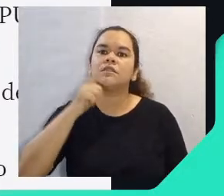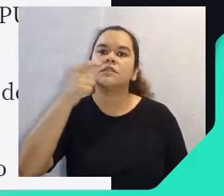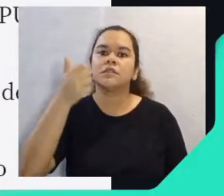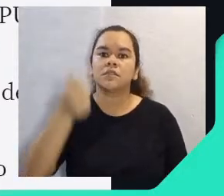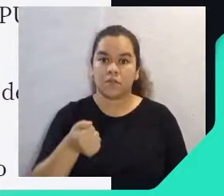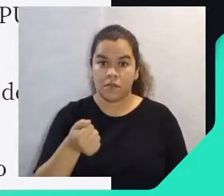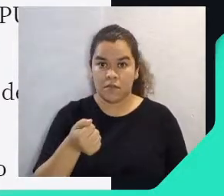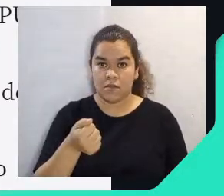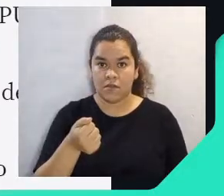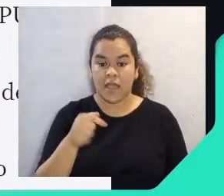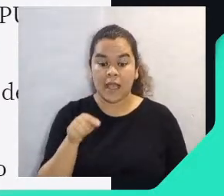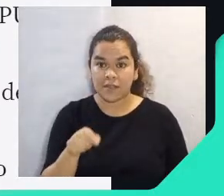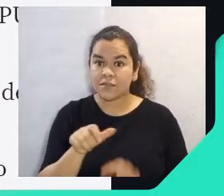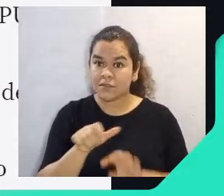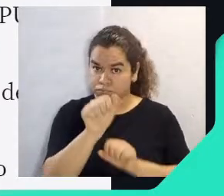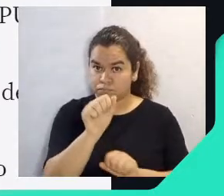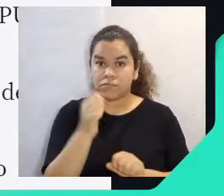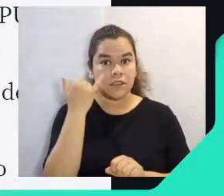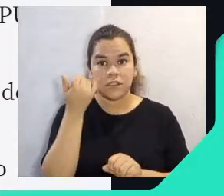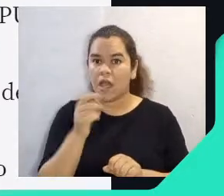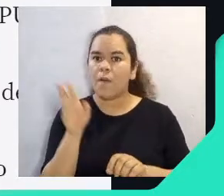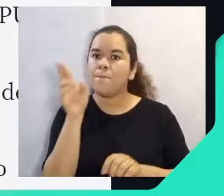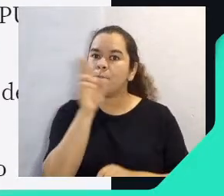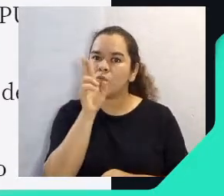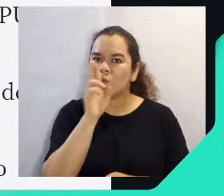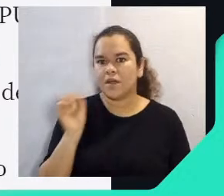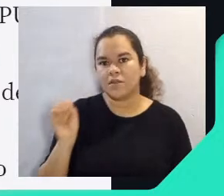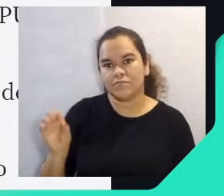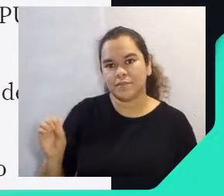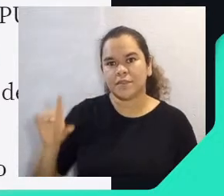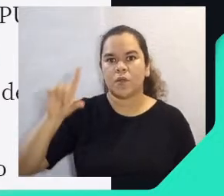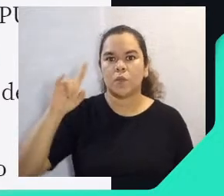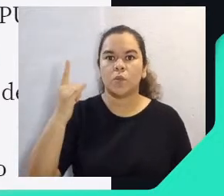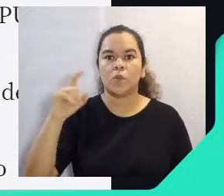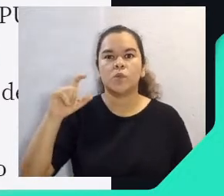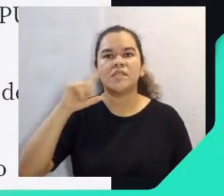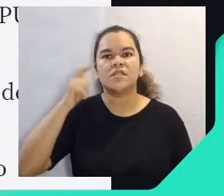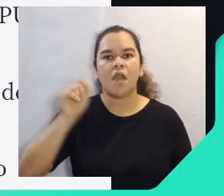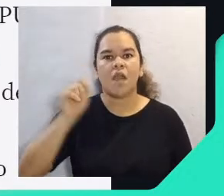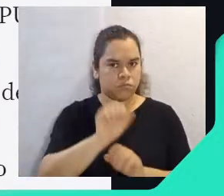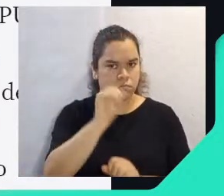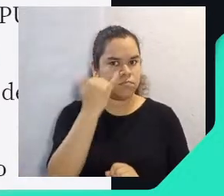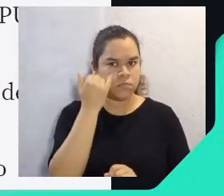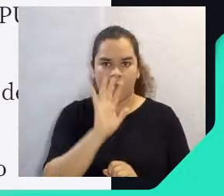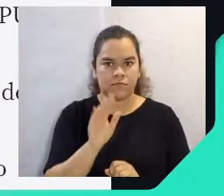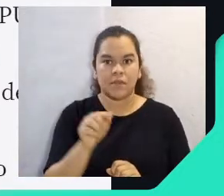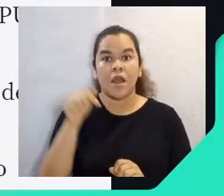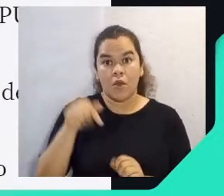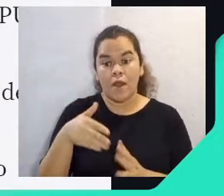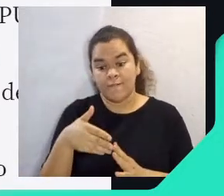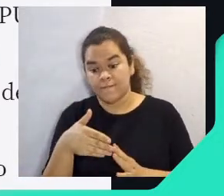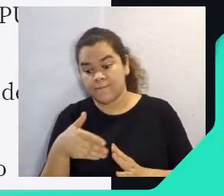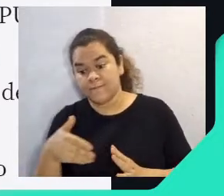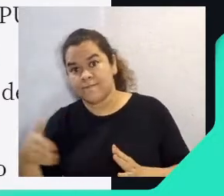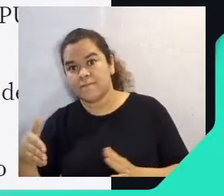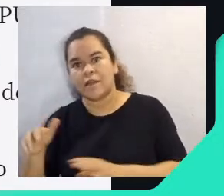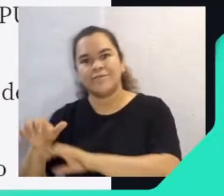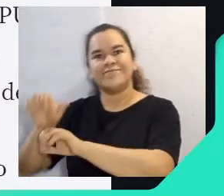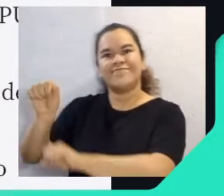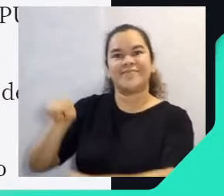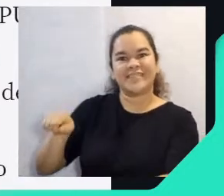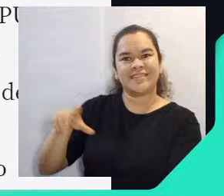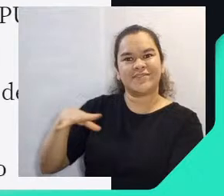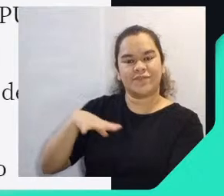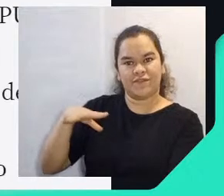este momento Lucía, que ya cuenta, es alumna avanzada de la carrera y ya cuenta con